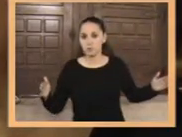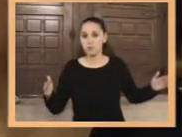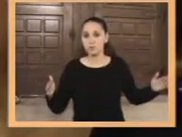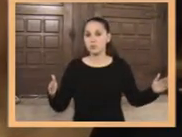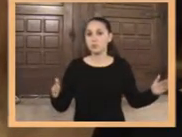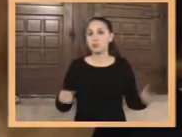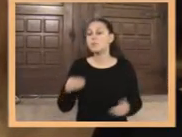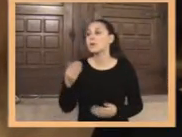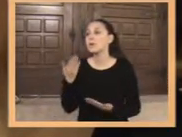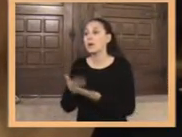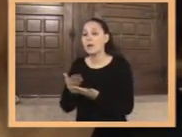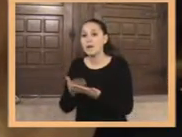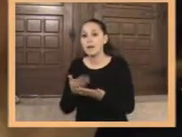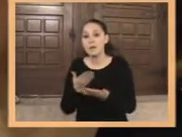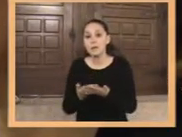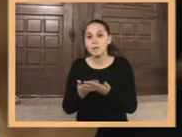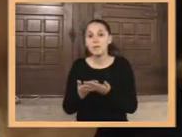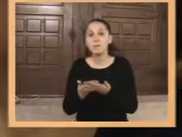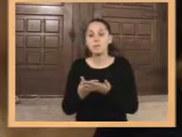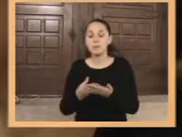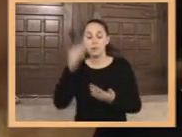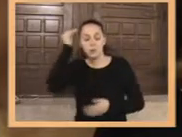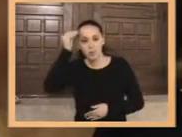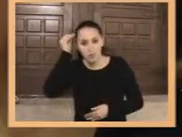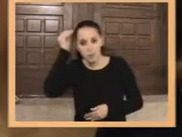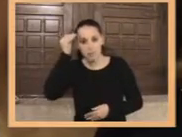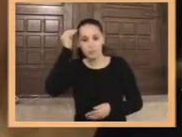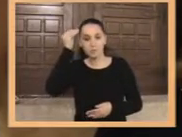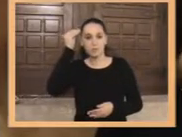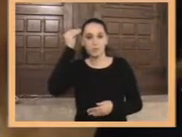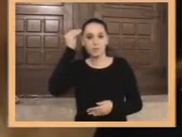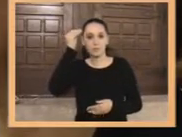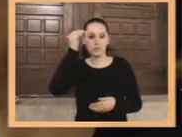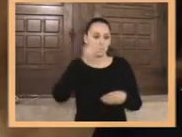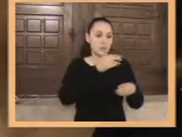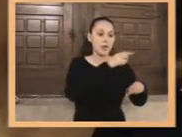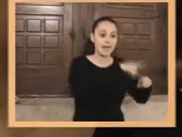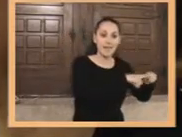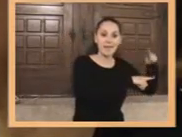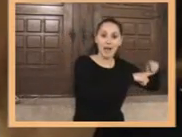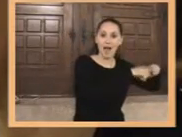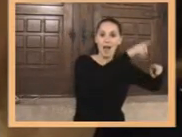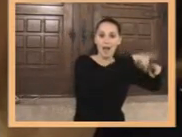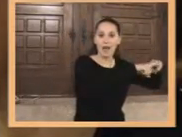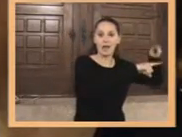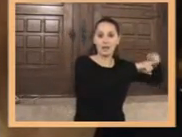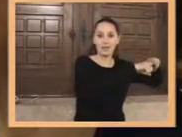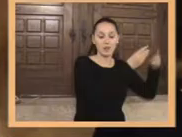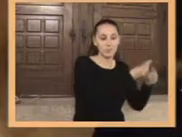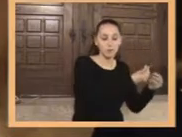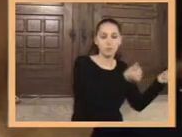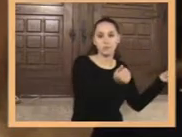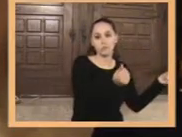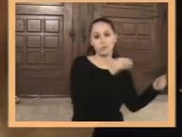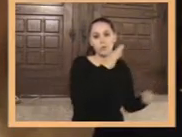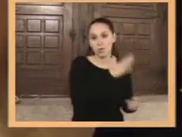tenga en consideración actuar acorde a la legalidad y inste a la retirada de dicho andamiaje, porque se está